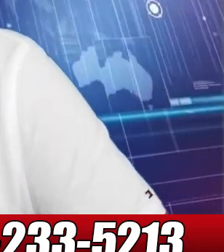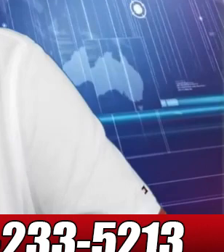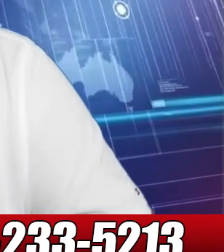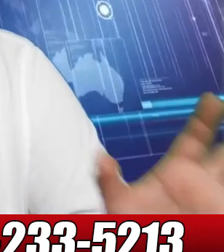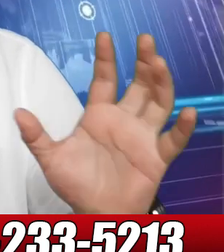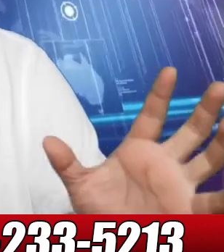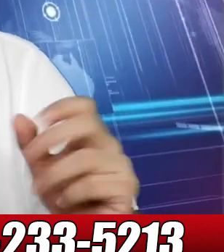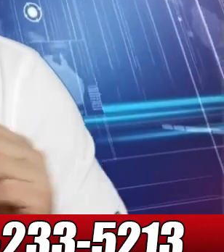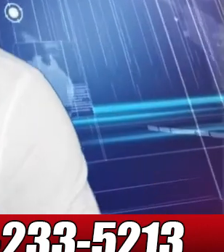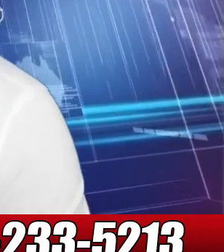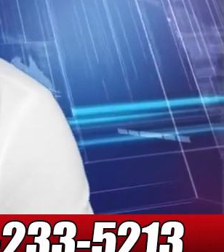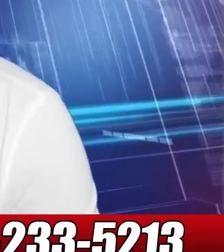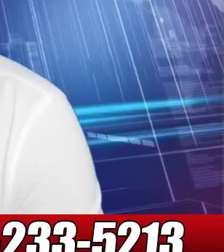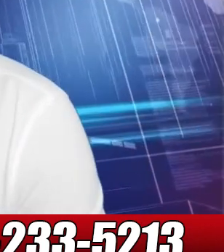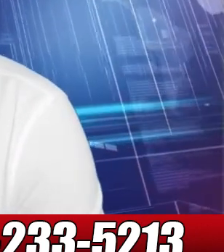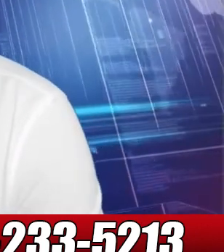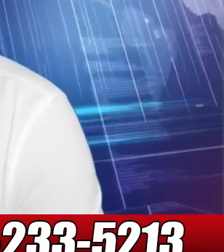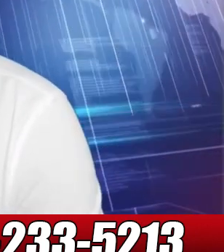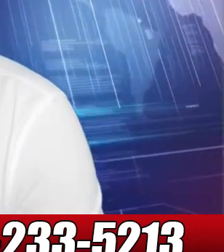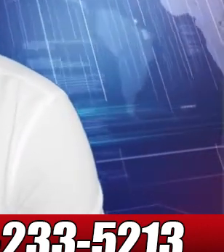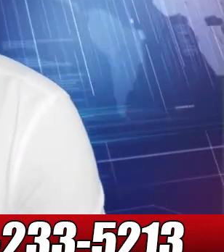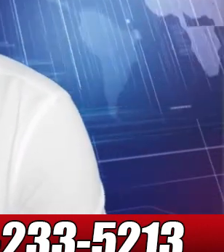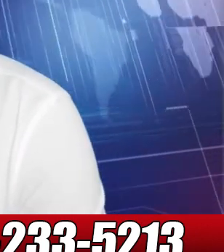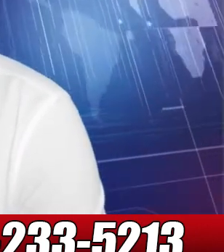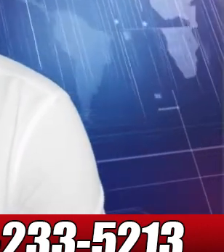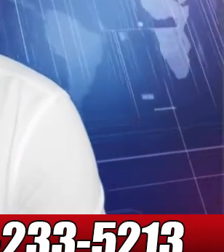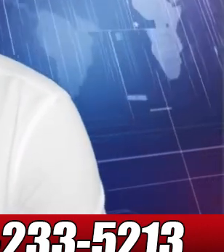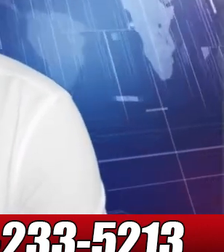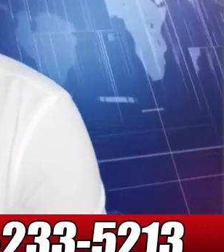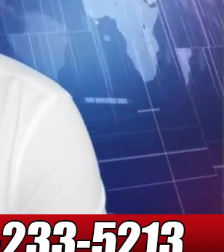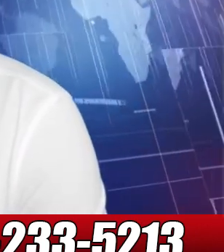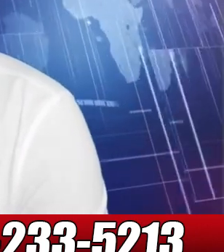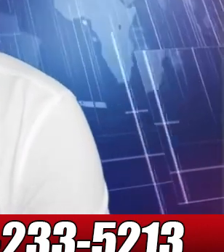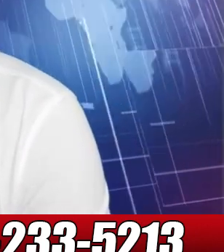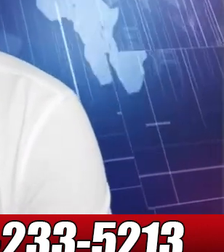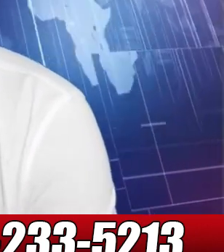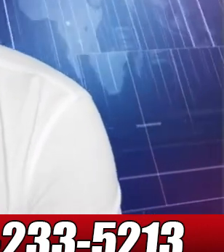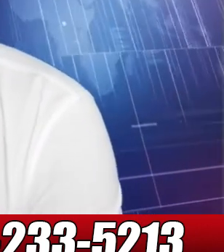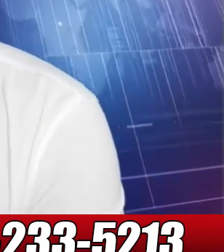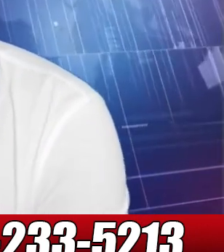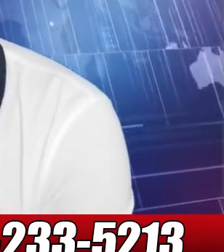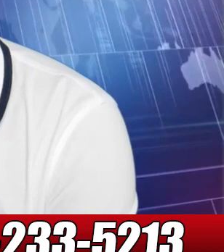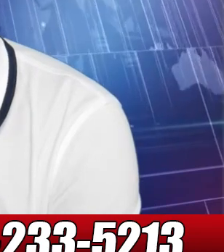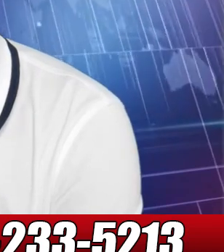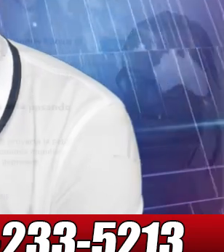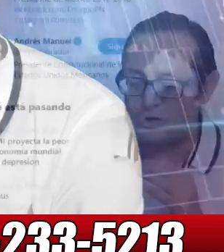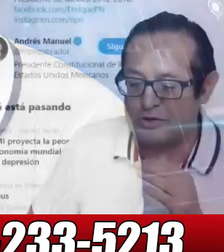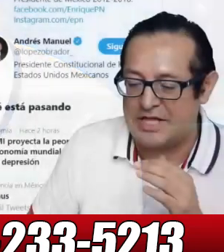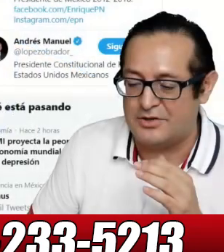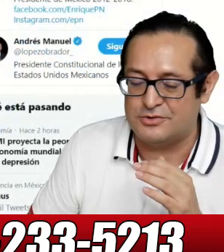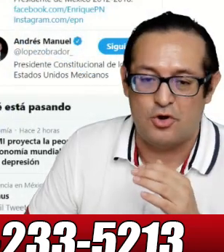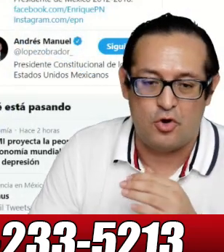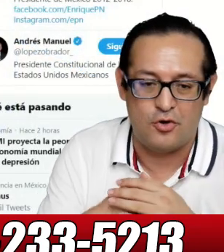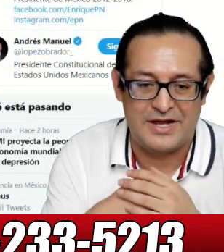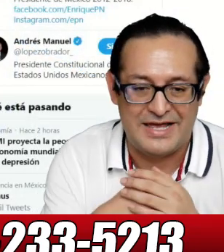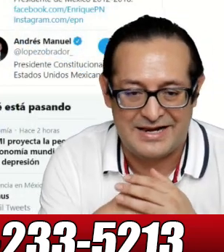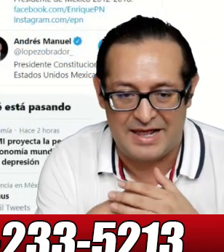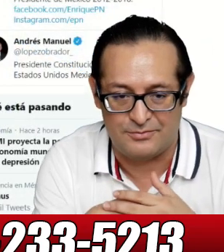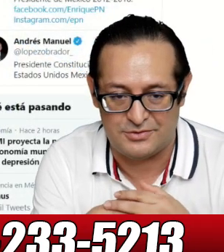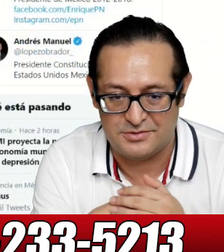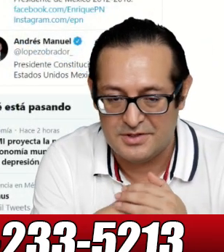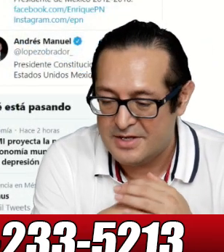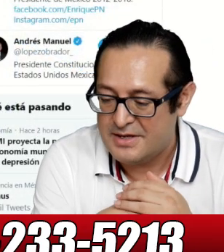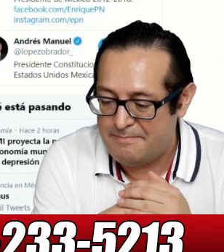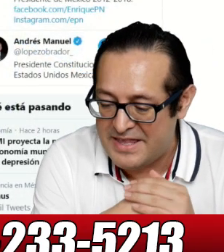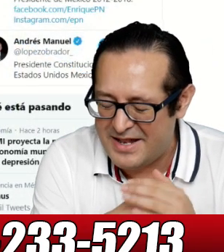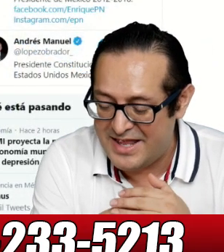Están enloquecidos que Obrador se reúna con Trump allá en Washington. Por ejemplo, uno de los grandes chayoteros, Jorge